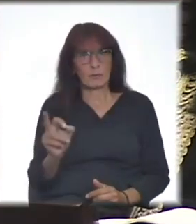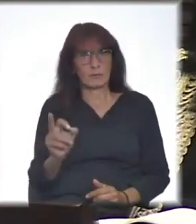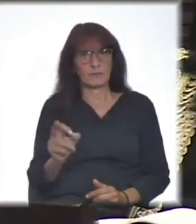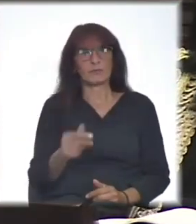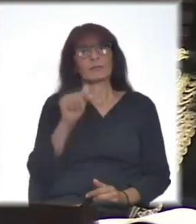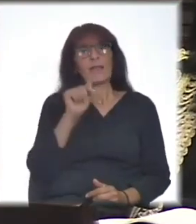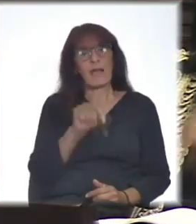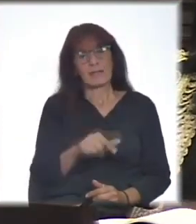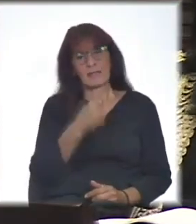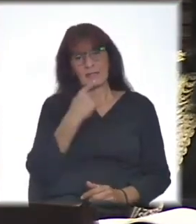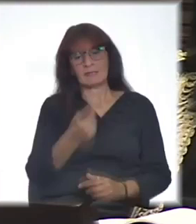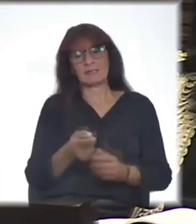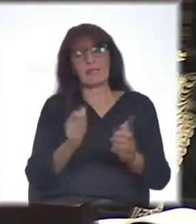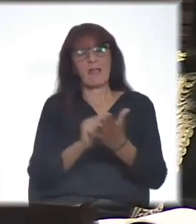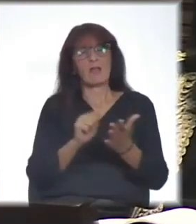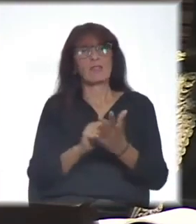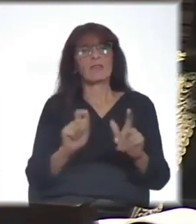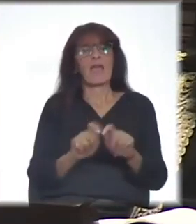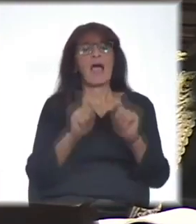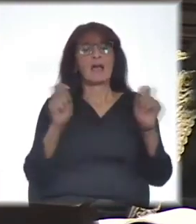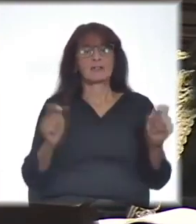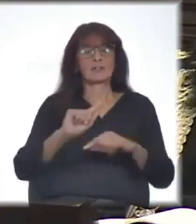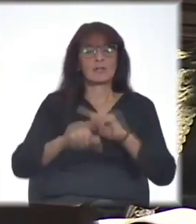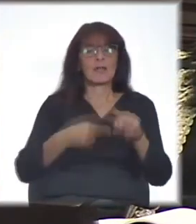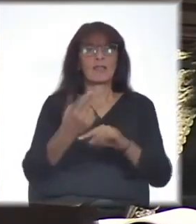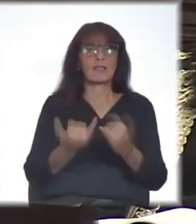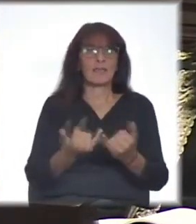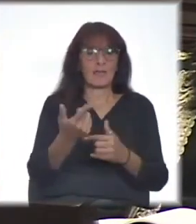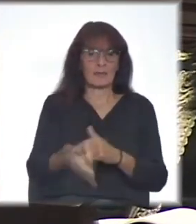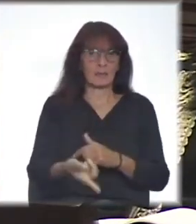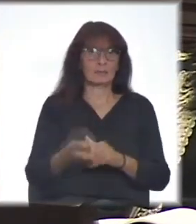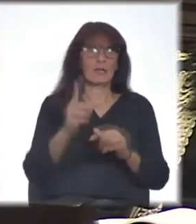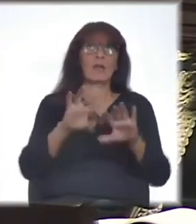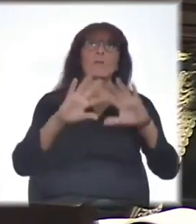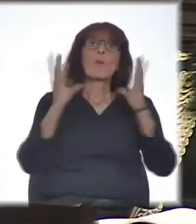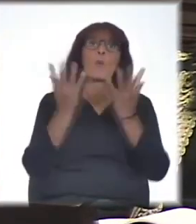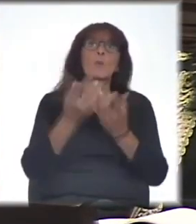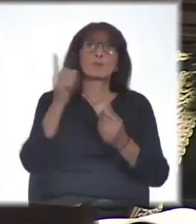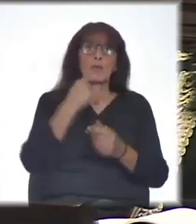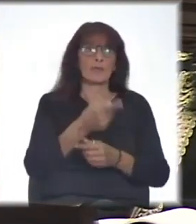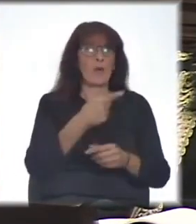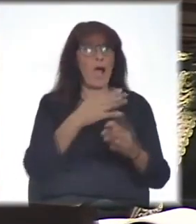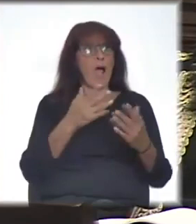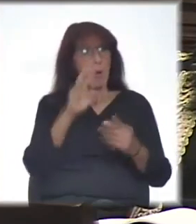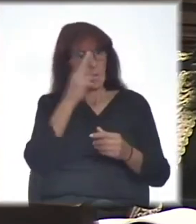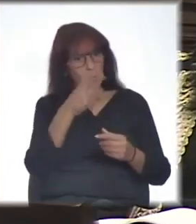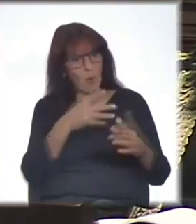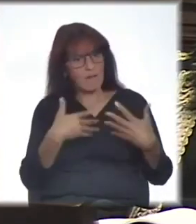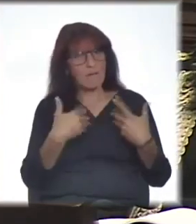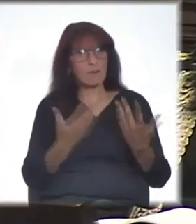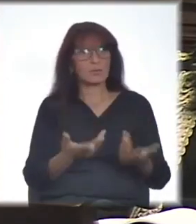Así titulaban los diarios el día después. Así se supo en todo el mundo que Uruguay había expresado su voluntad.